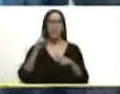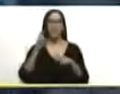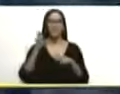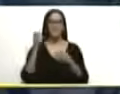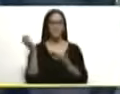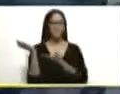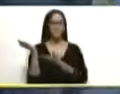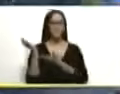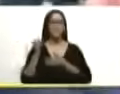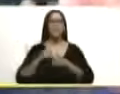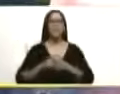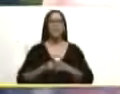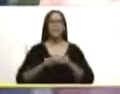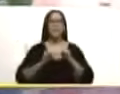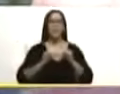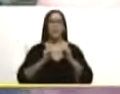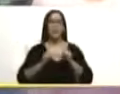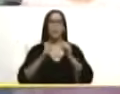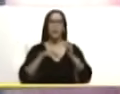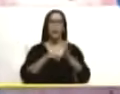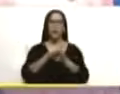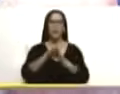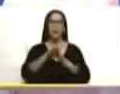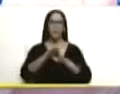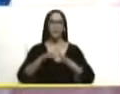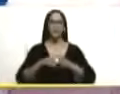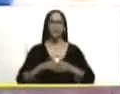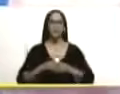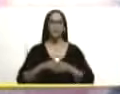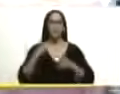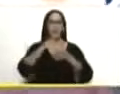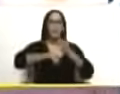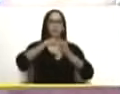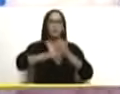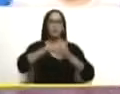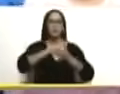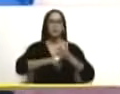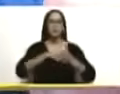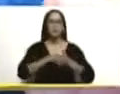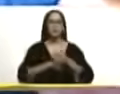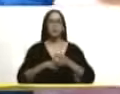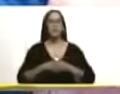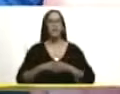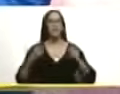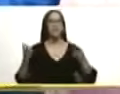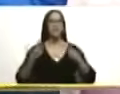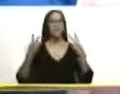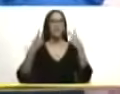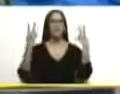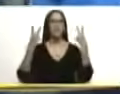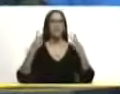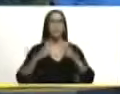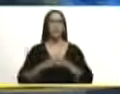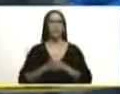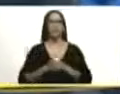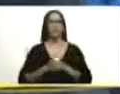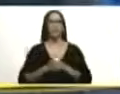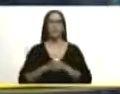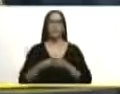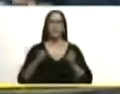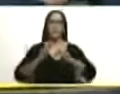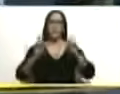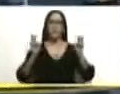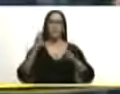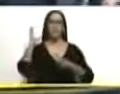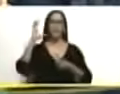Bueno, seguimos adelante. En batalla, en victoria, marca país.